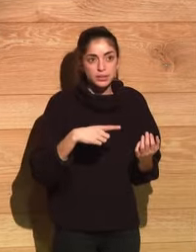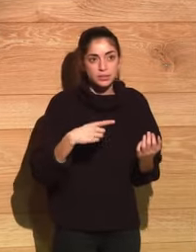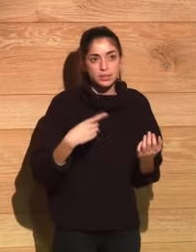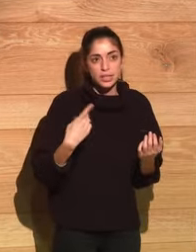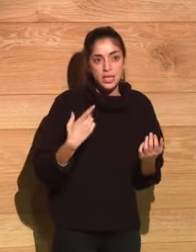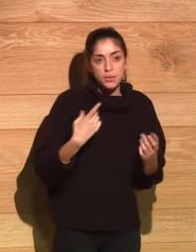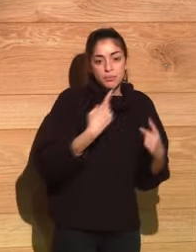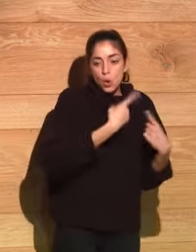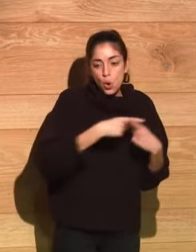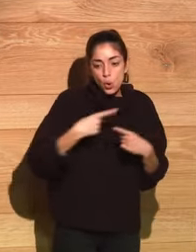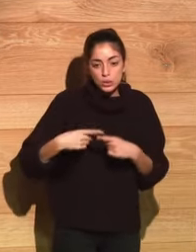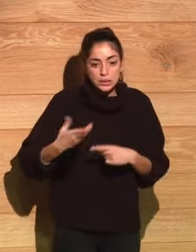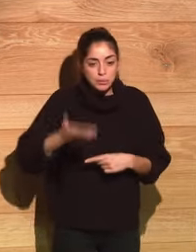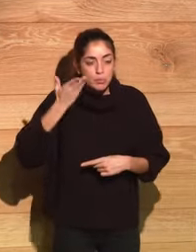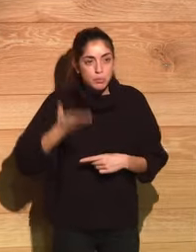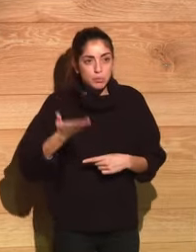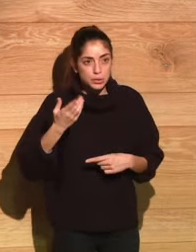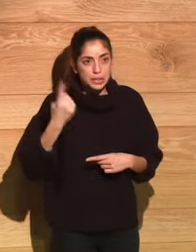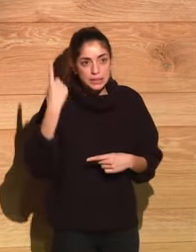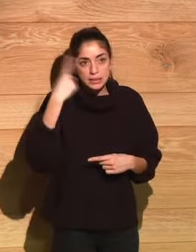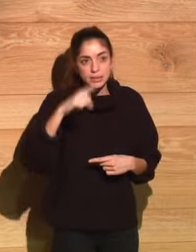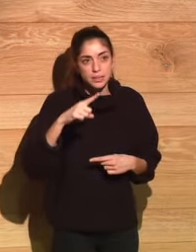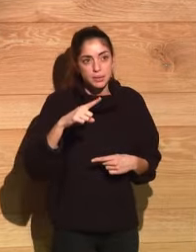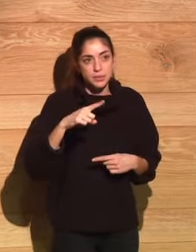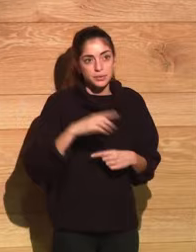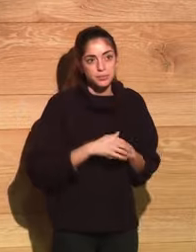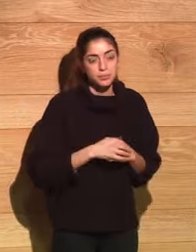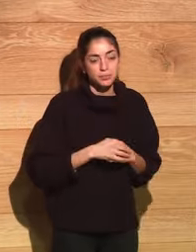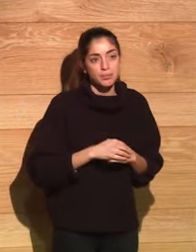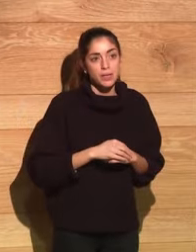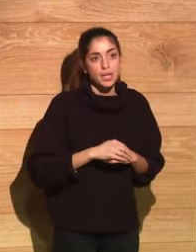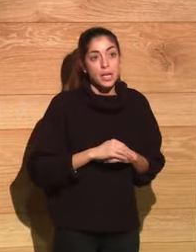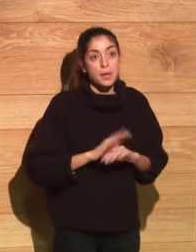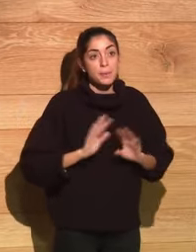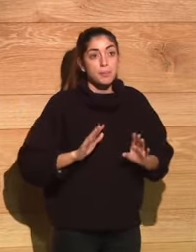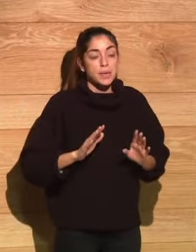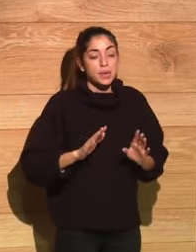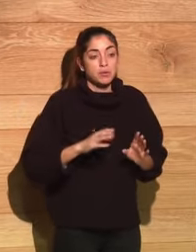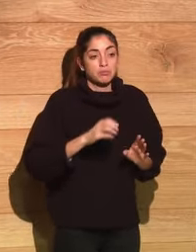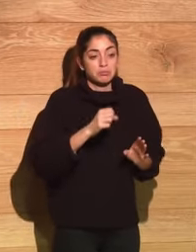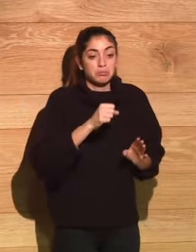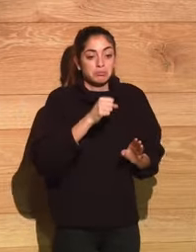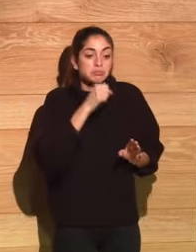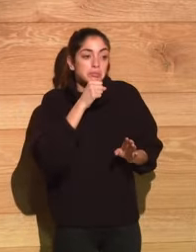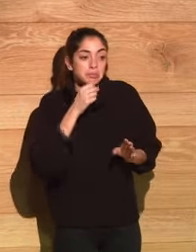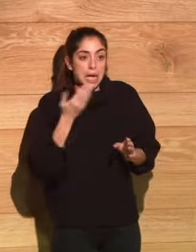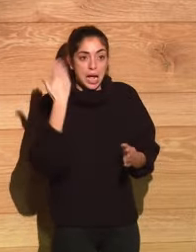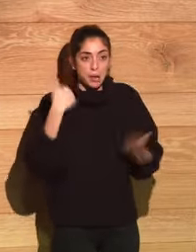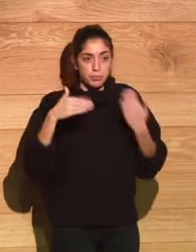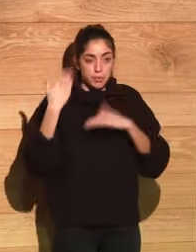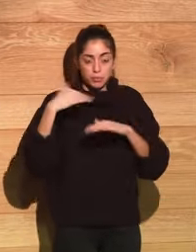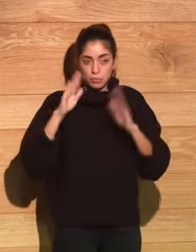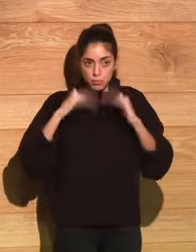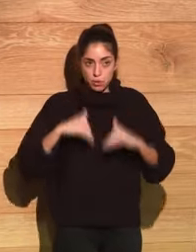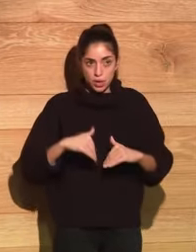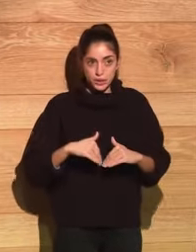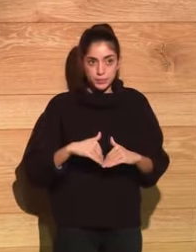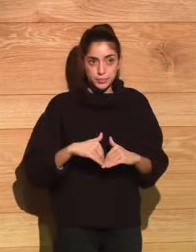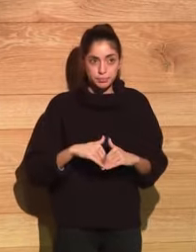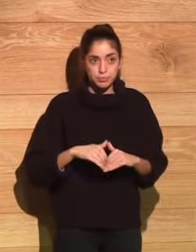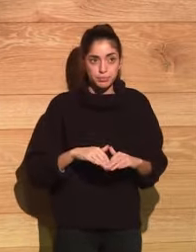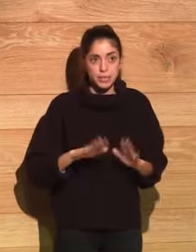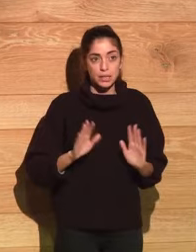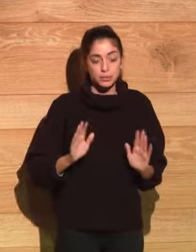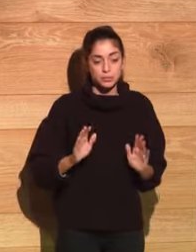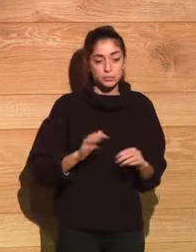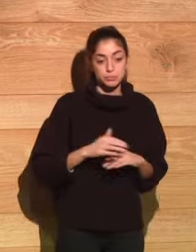sea, gravitaban sobre uno, ¿no? Y poco propensos a la ambigüedad. Yo creo que esas fueron las condiciones de la meseta